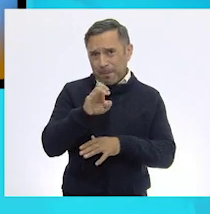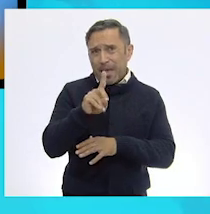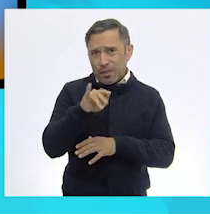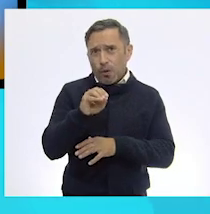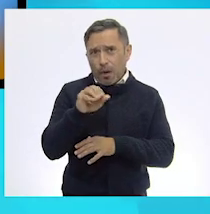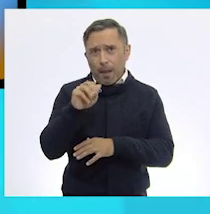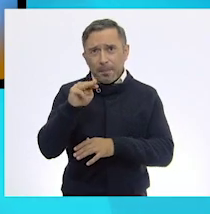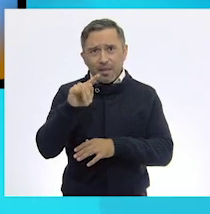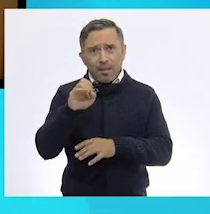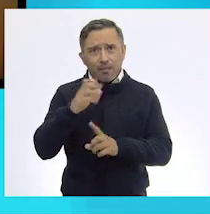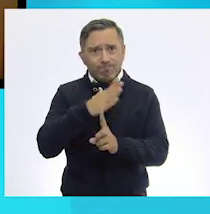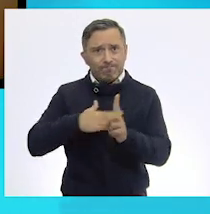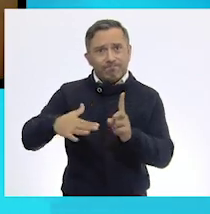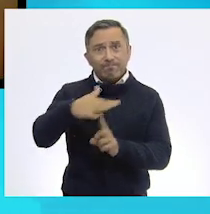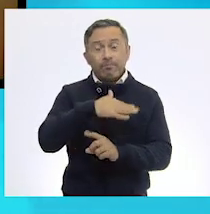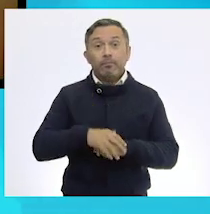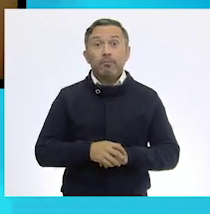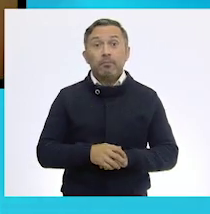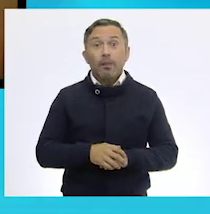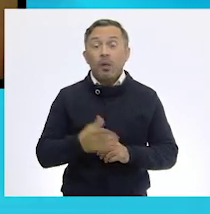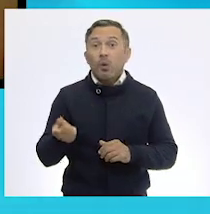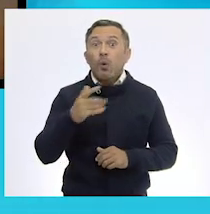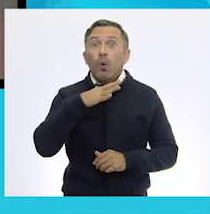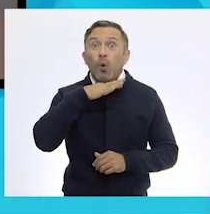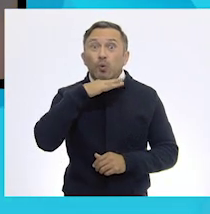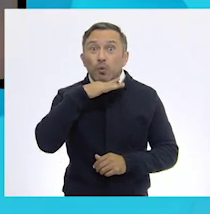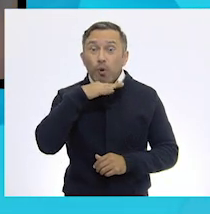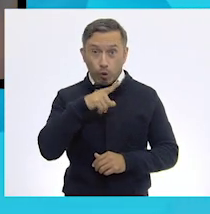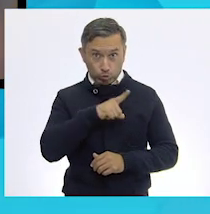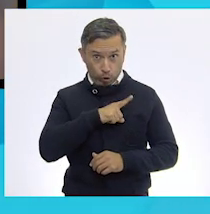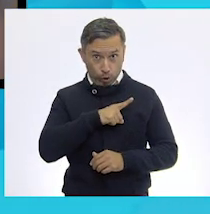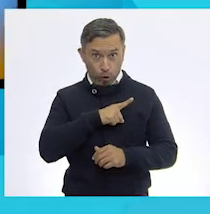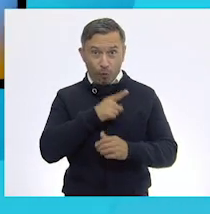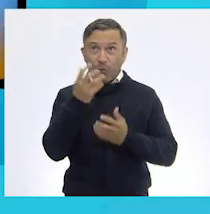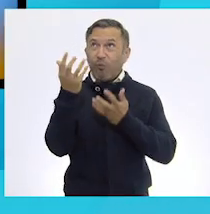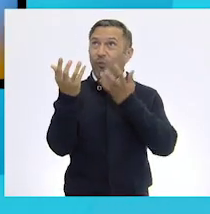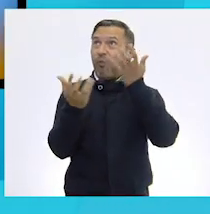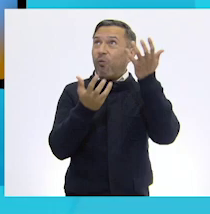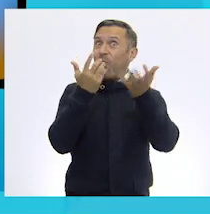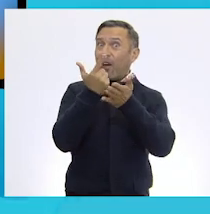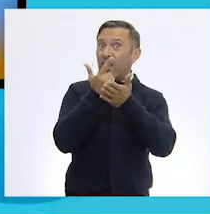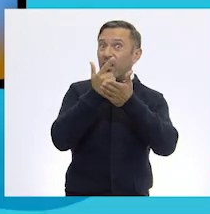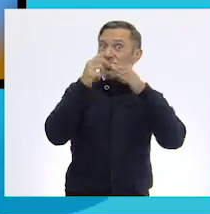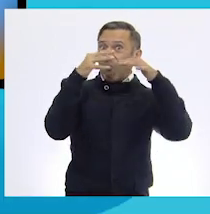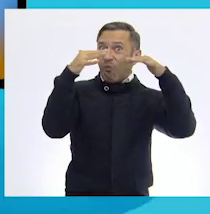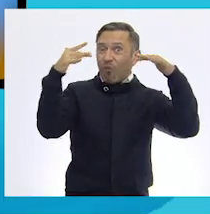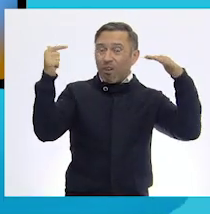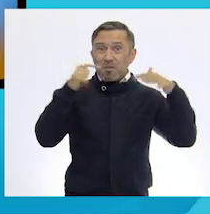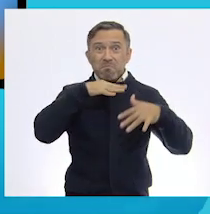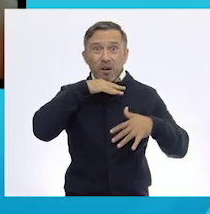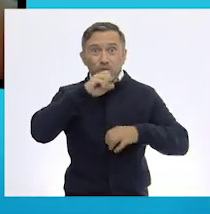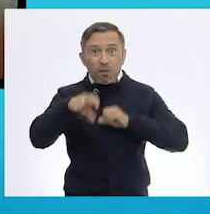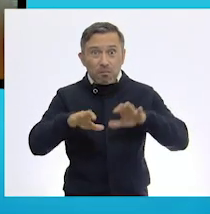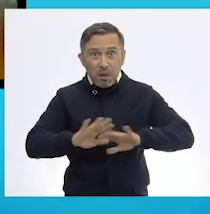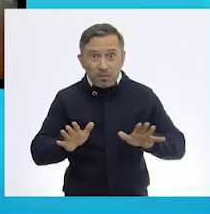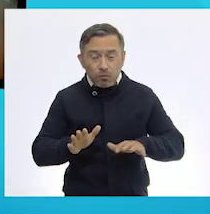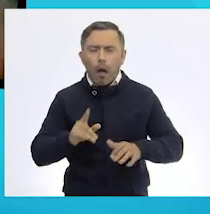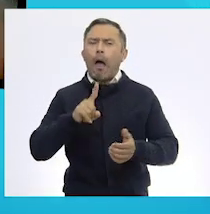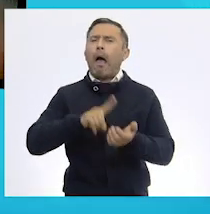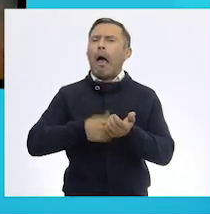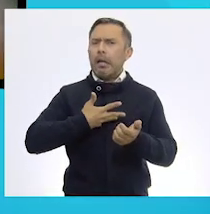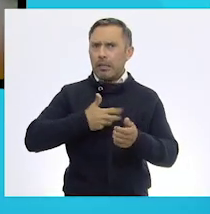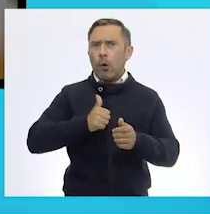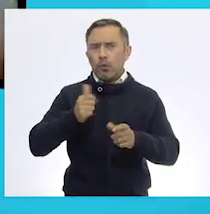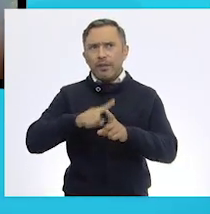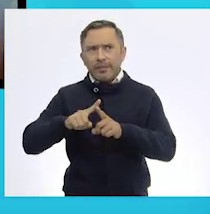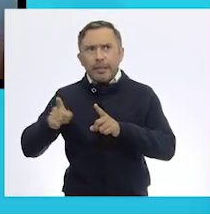La contaminación es más que humo gris y basura. También existen otros tipos de contaminación, como la